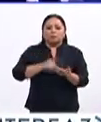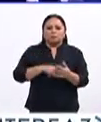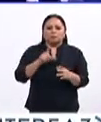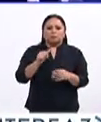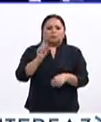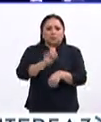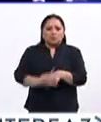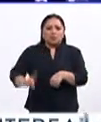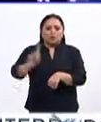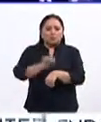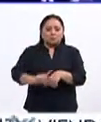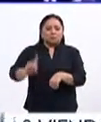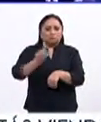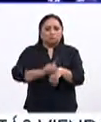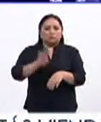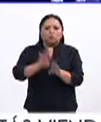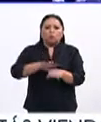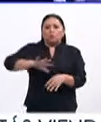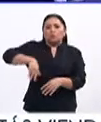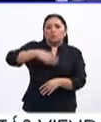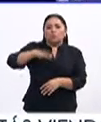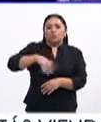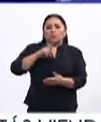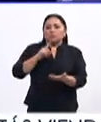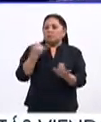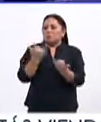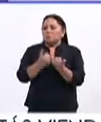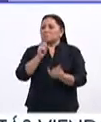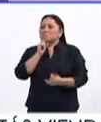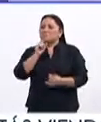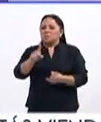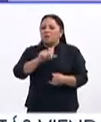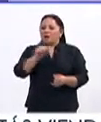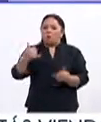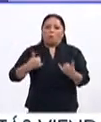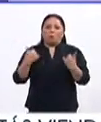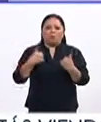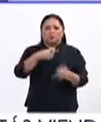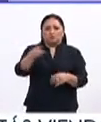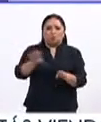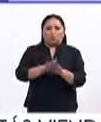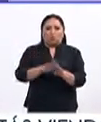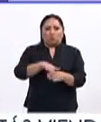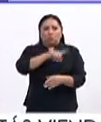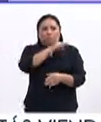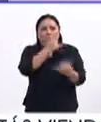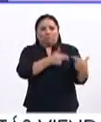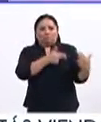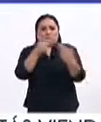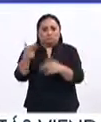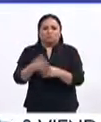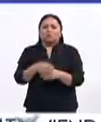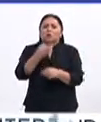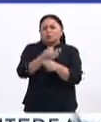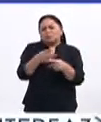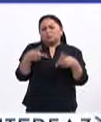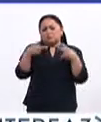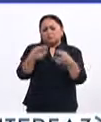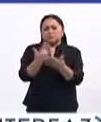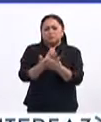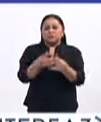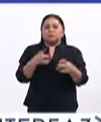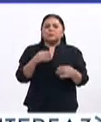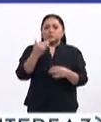genera día a día esta búsqueda por también dejar en los jóvenes esta huella de la poesía. Permítenos, Javier, vamos a hacer una brevísima Claro que